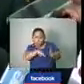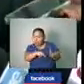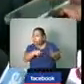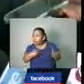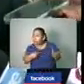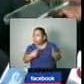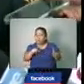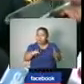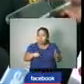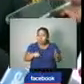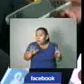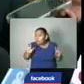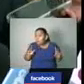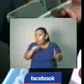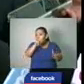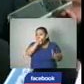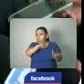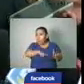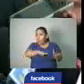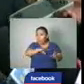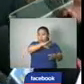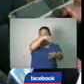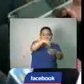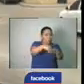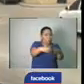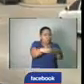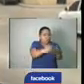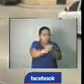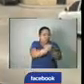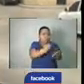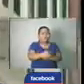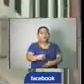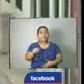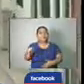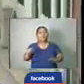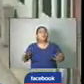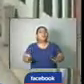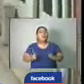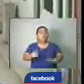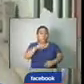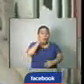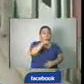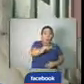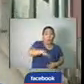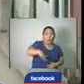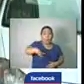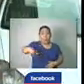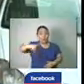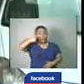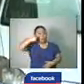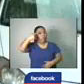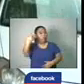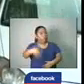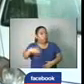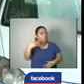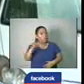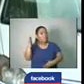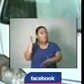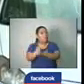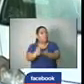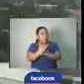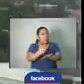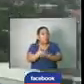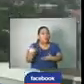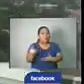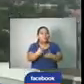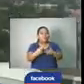es parte integrante de algún grupo criminal. Acción va dirigida en aquellos lugares de alta incidencia delictiva que